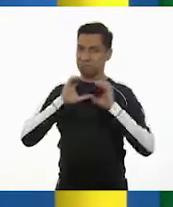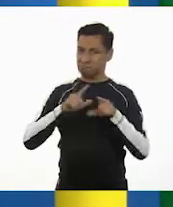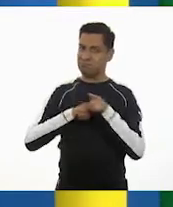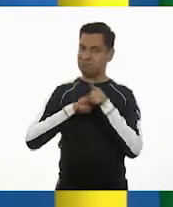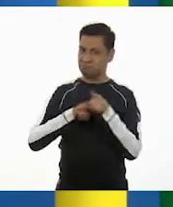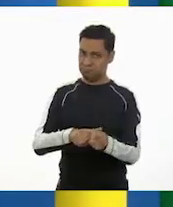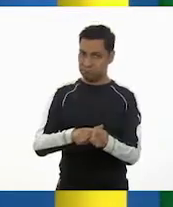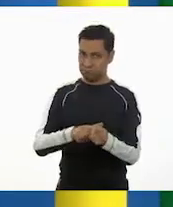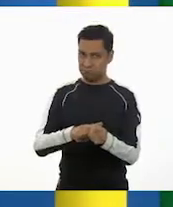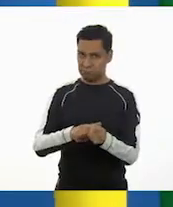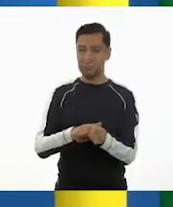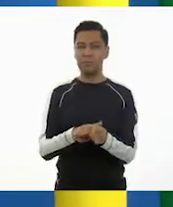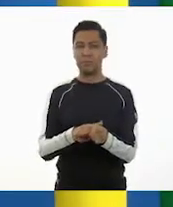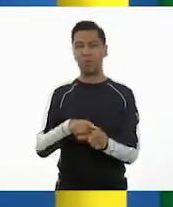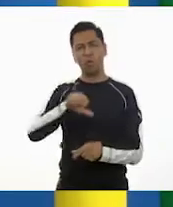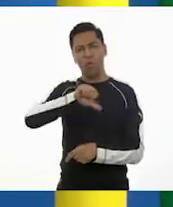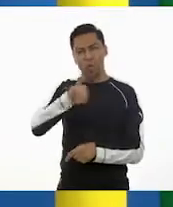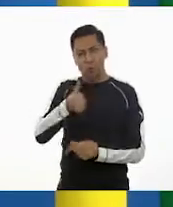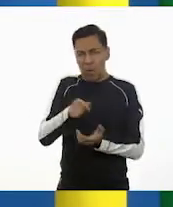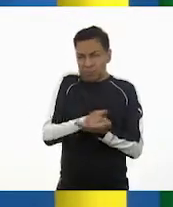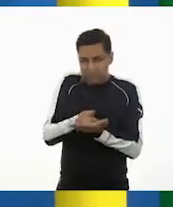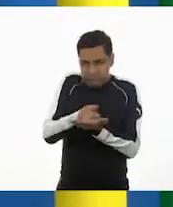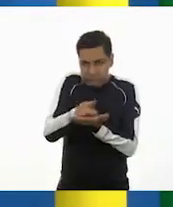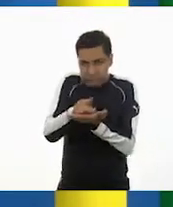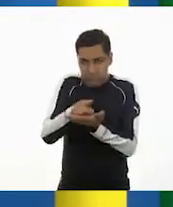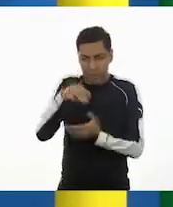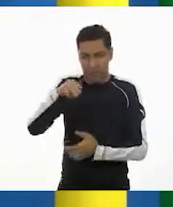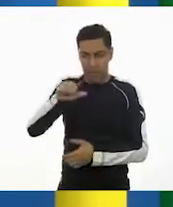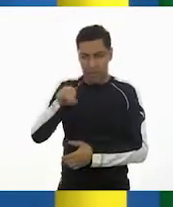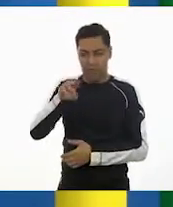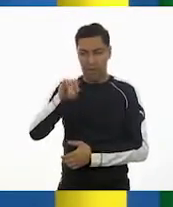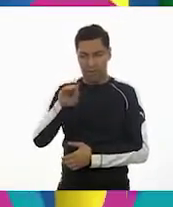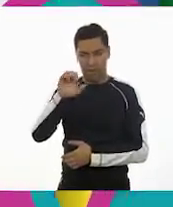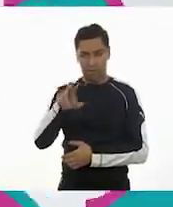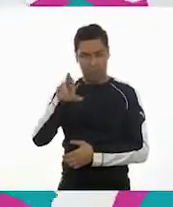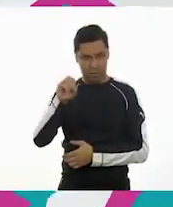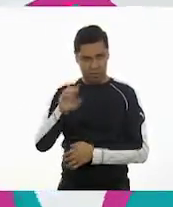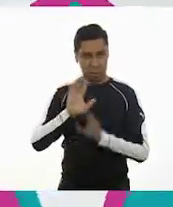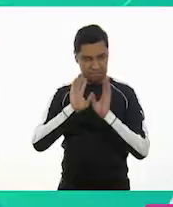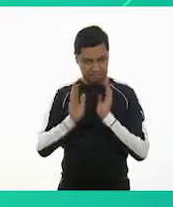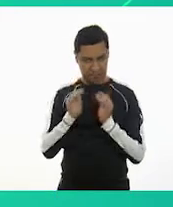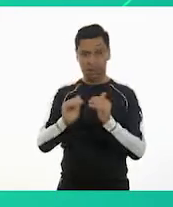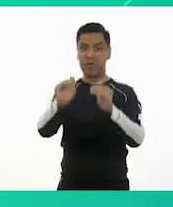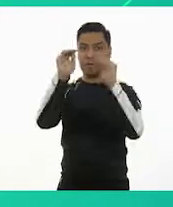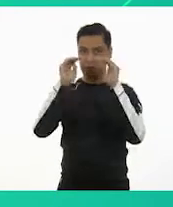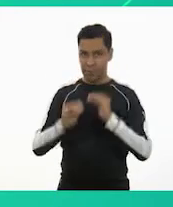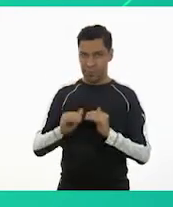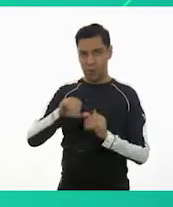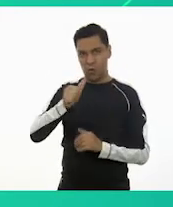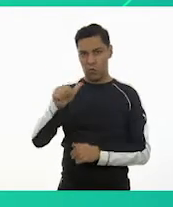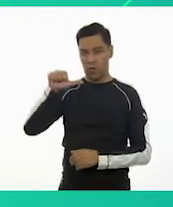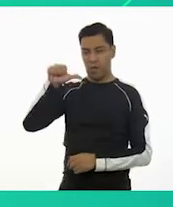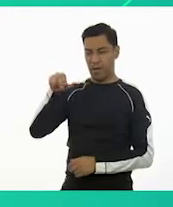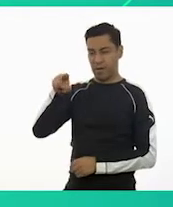un ave y un mamífero terrestre, entonces ahora le toca el turno a un anfibio.